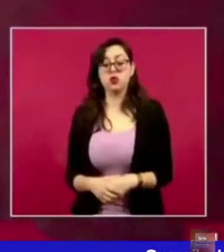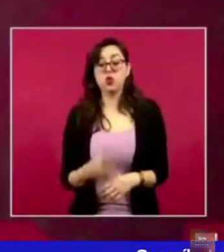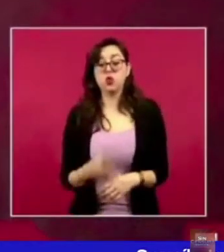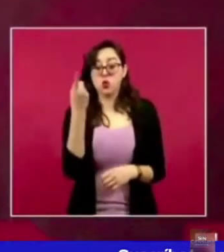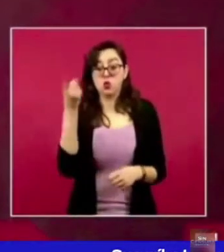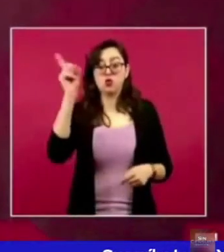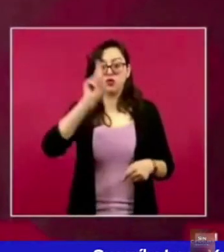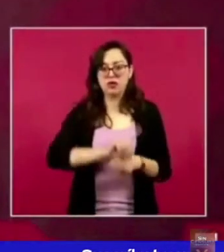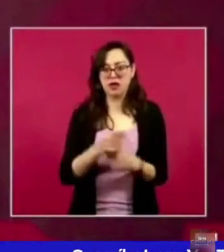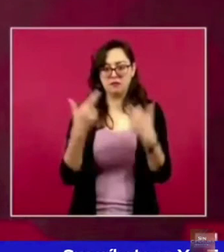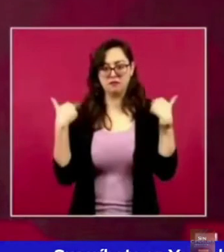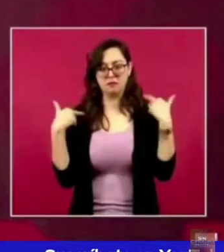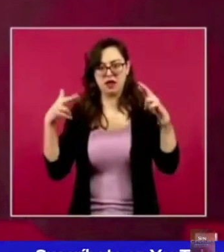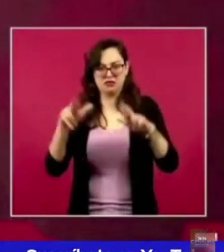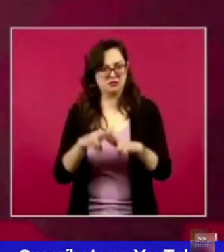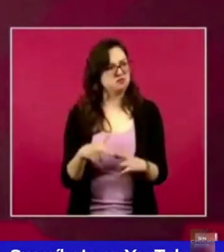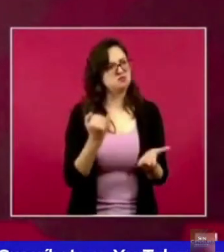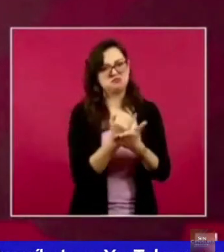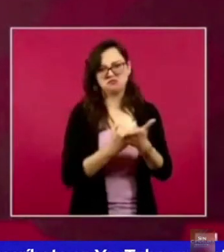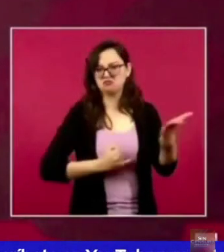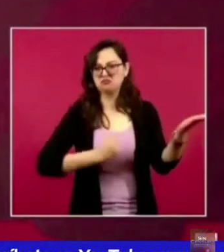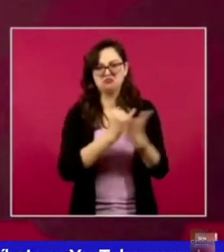y los reprimieron.